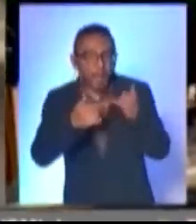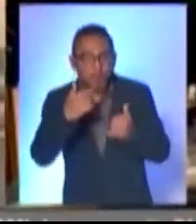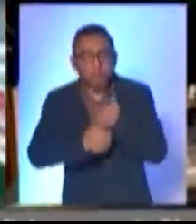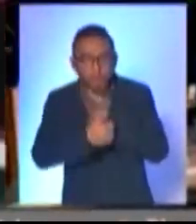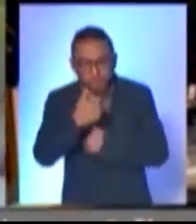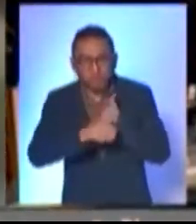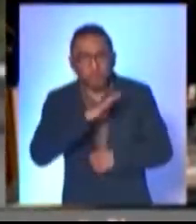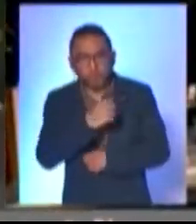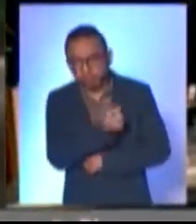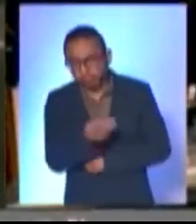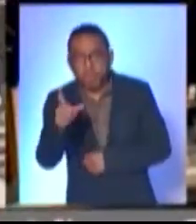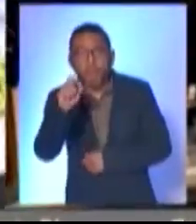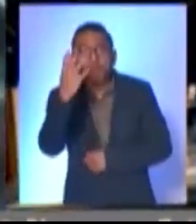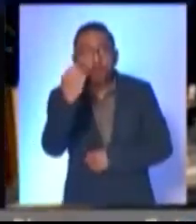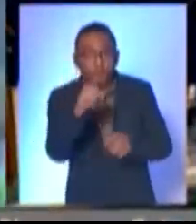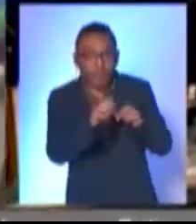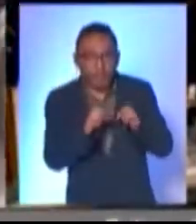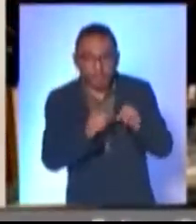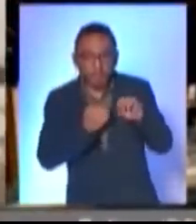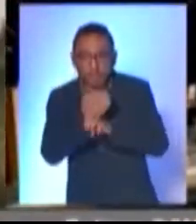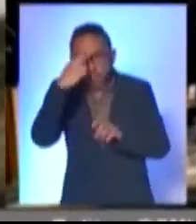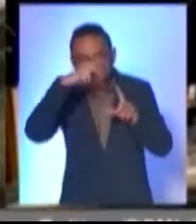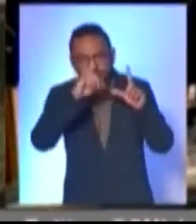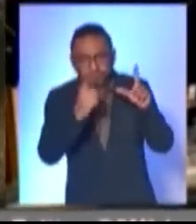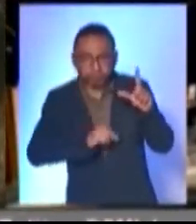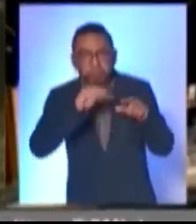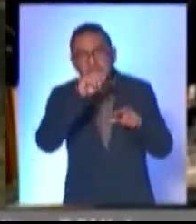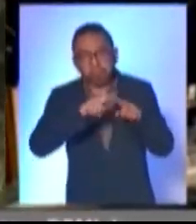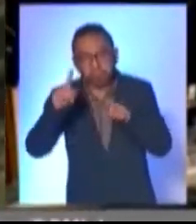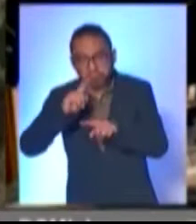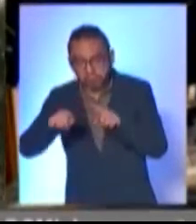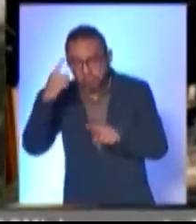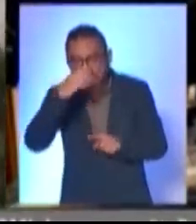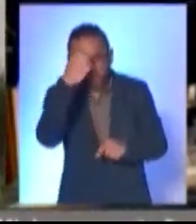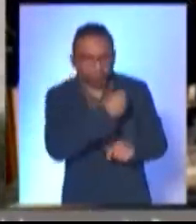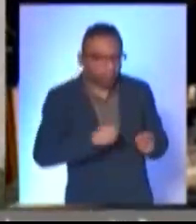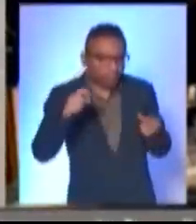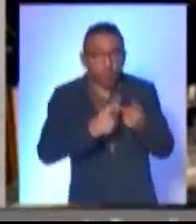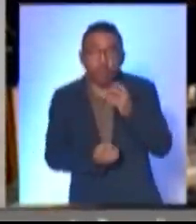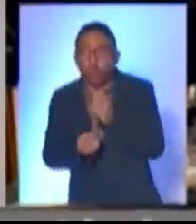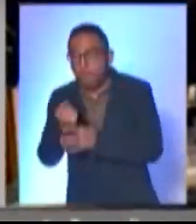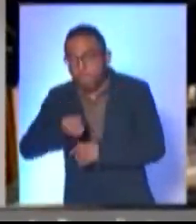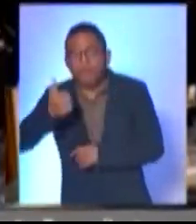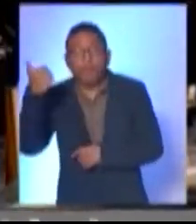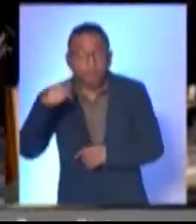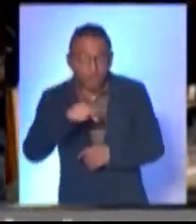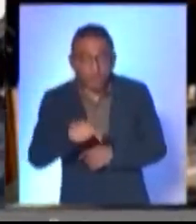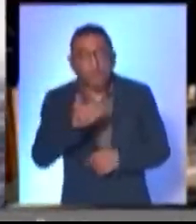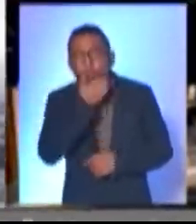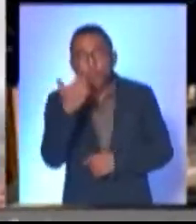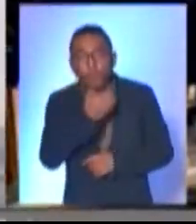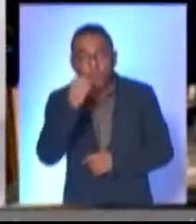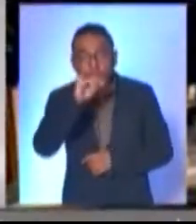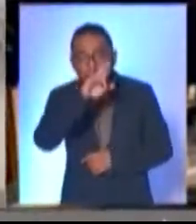participación de 29 tripulaciones de diversos estados de la República Mexicana, entre categorías de expertos y novatos. El tradicional Sierra